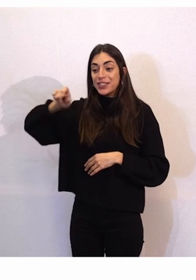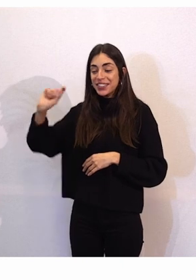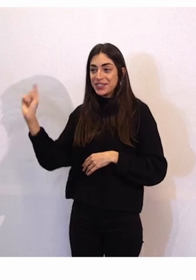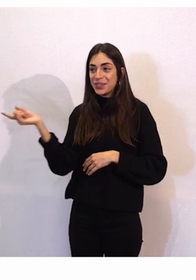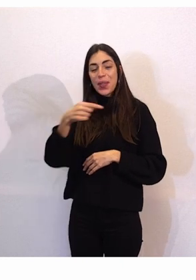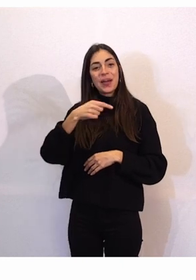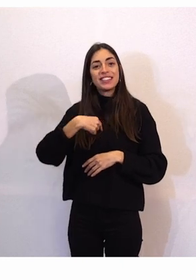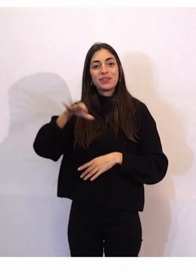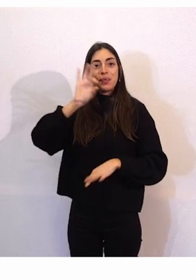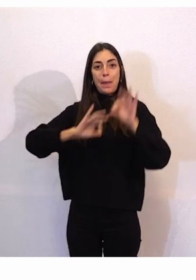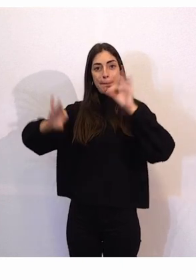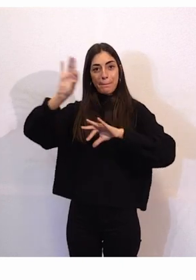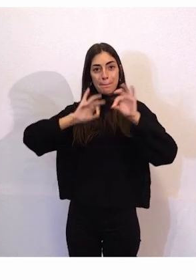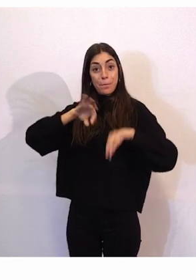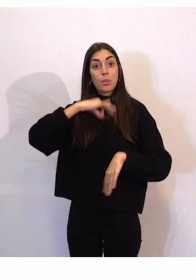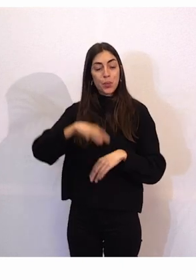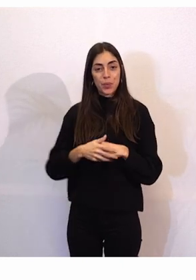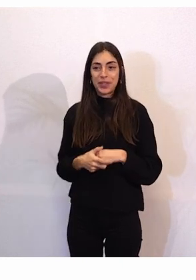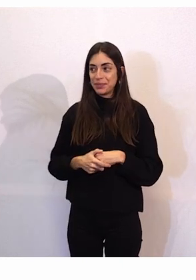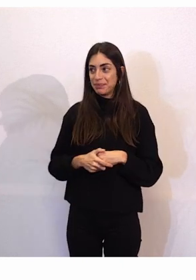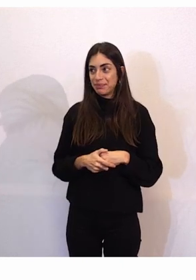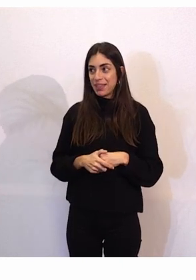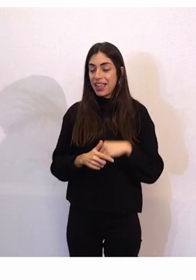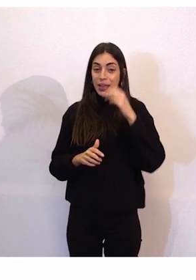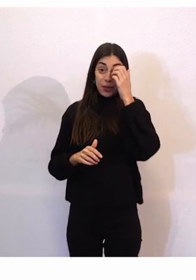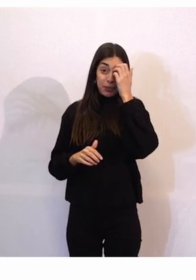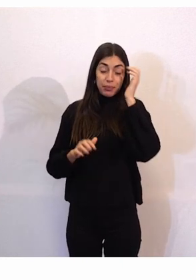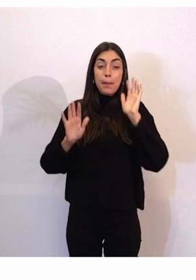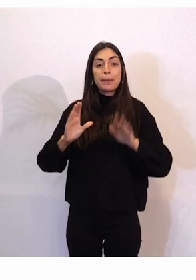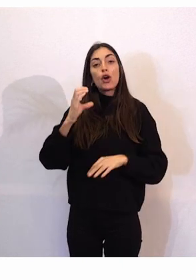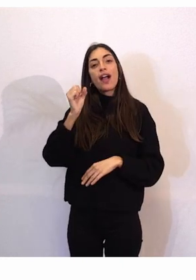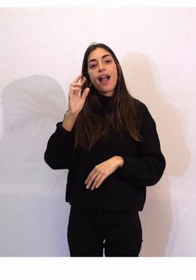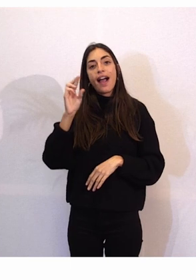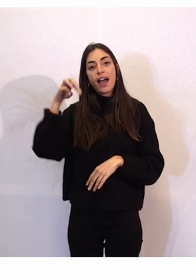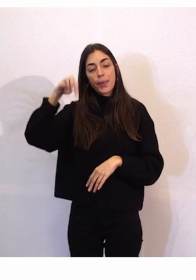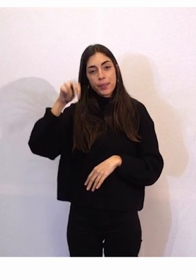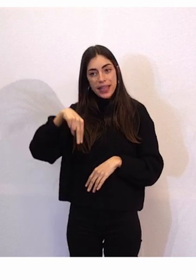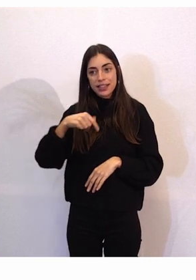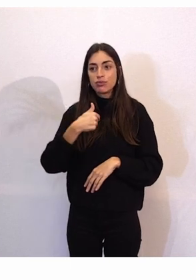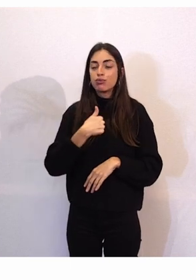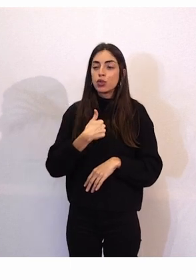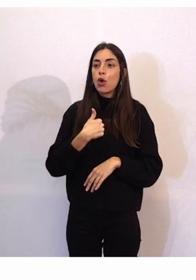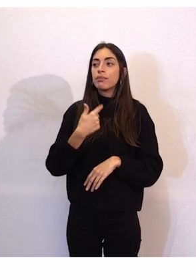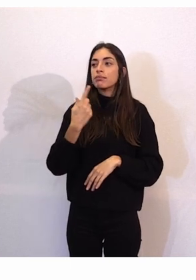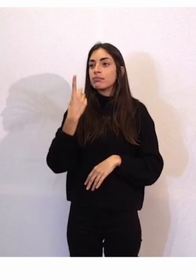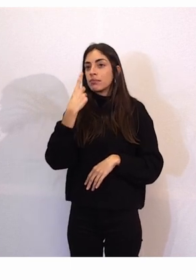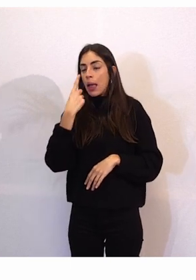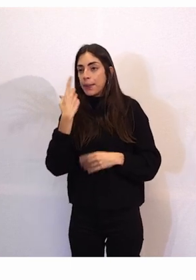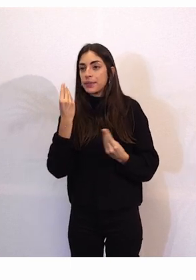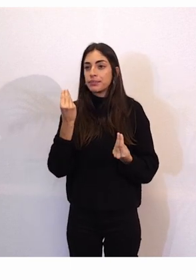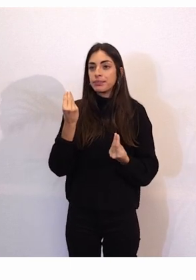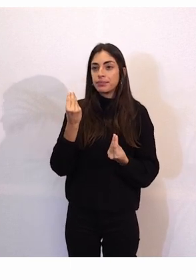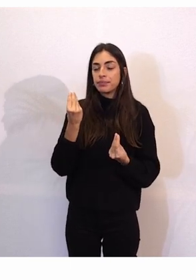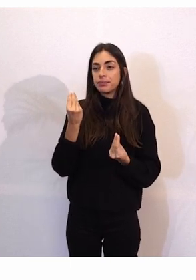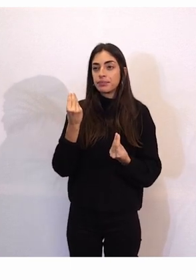tomar decisiones. Pero, Carmen, ¿cómo podemos... ¿Cómo puedo parar